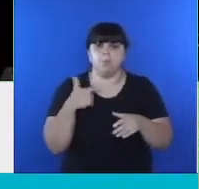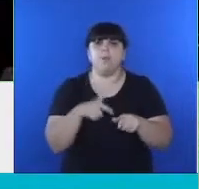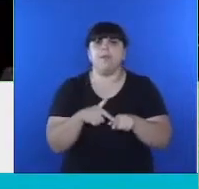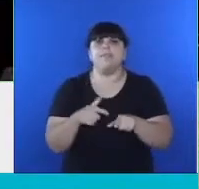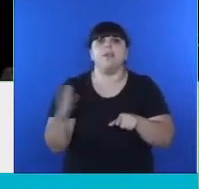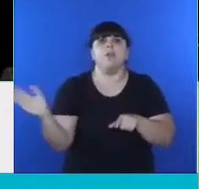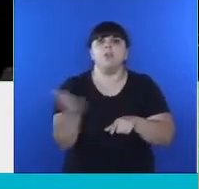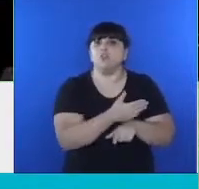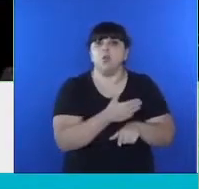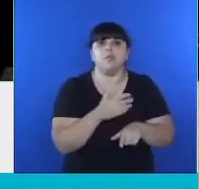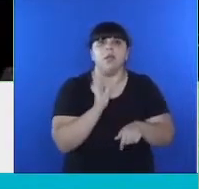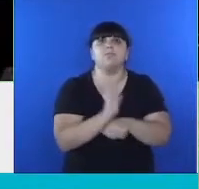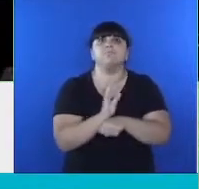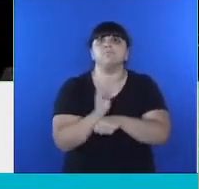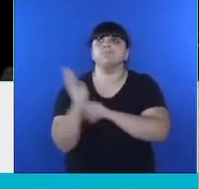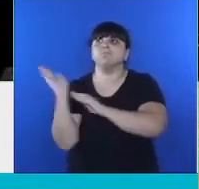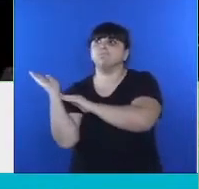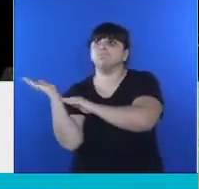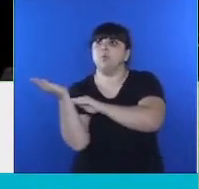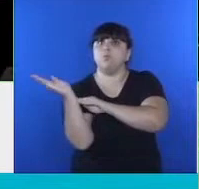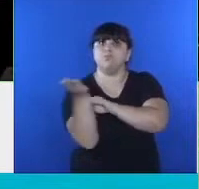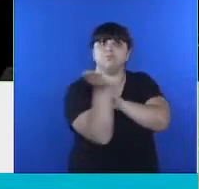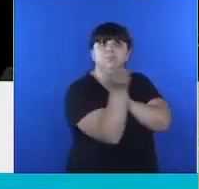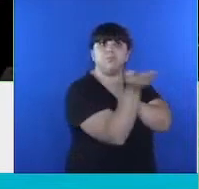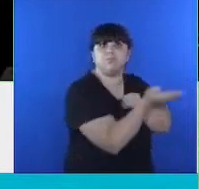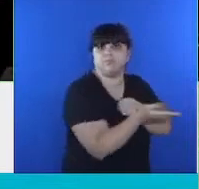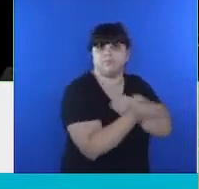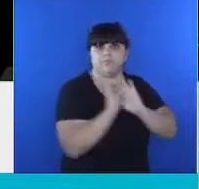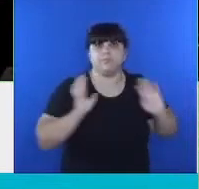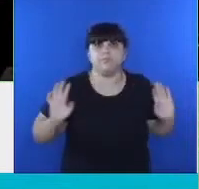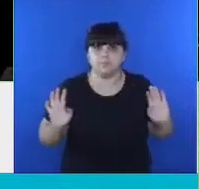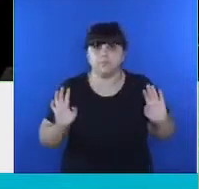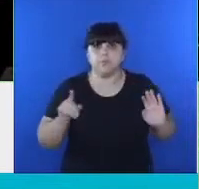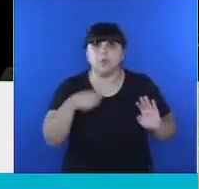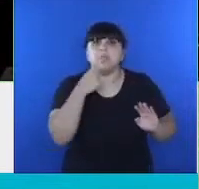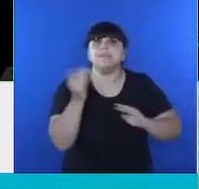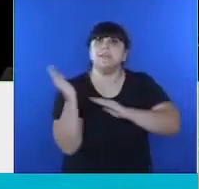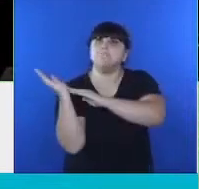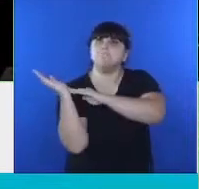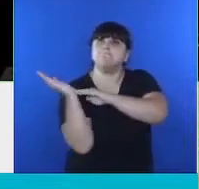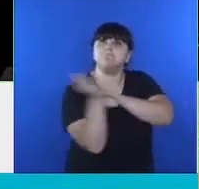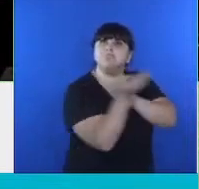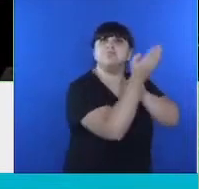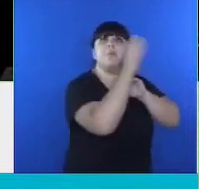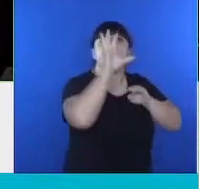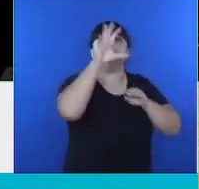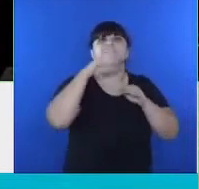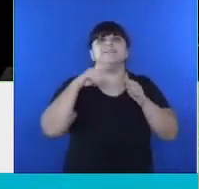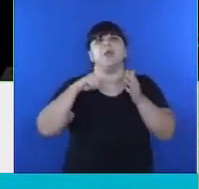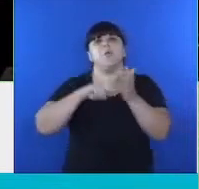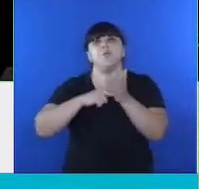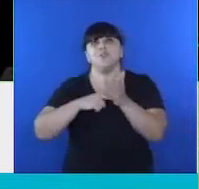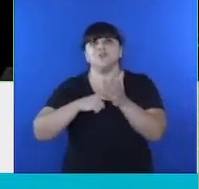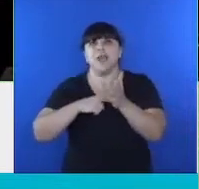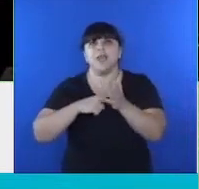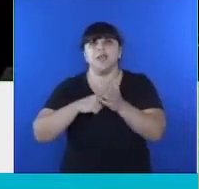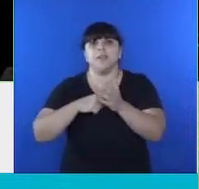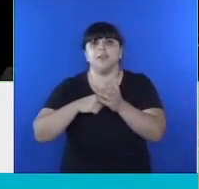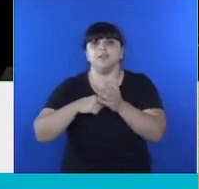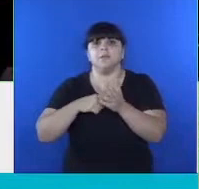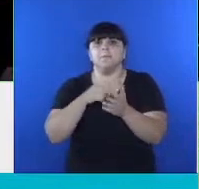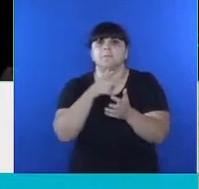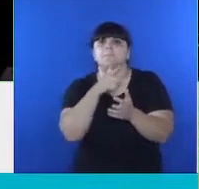las que le llegó la motosierra. Uno a veces piensa si la motosierra a la provincia de Buenos Aires